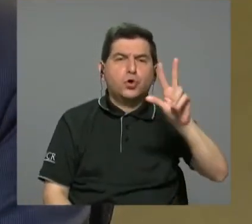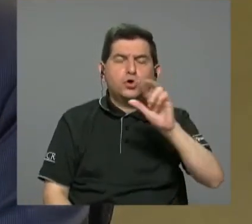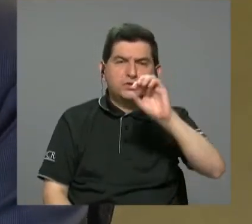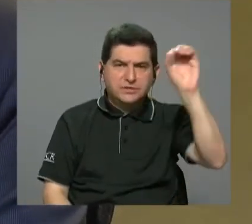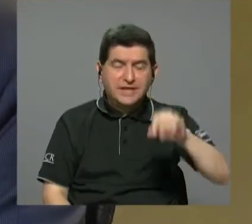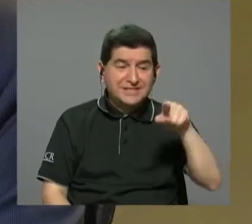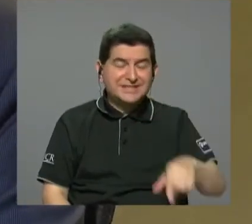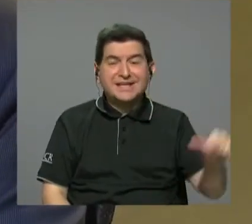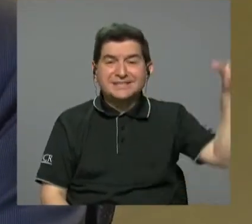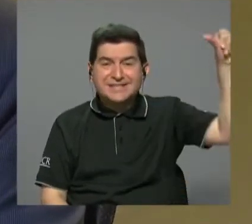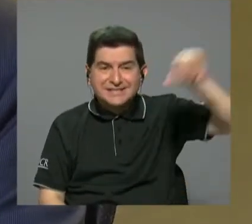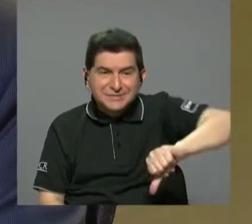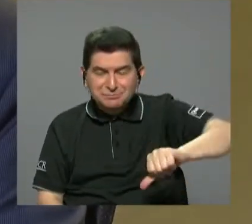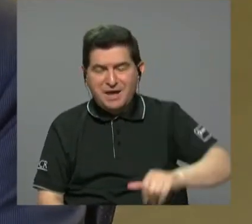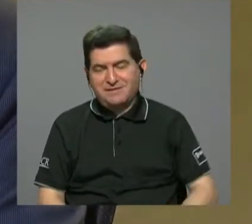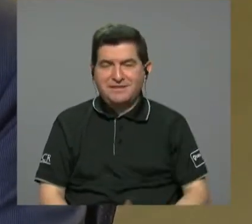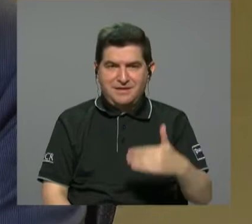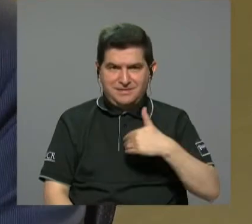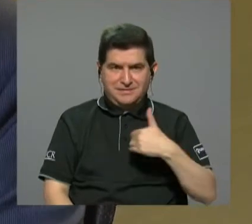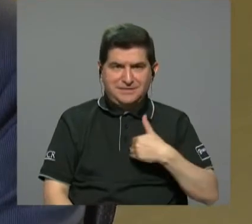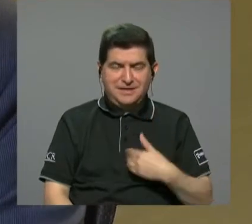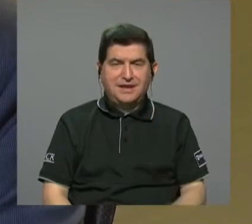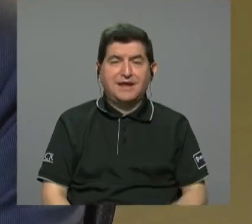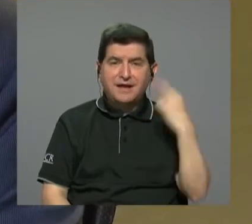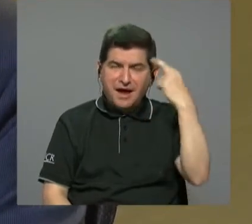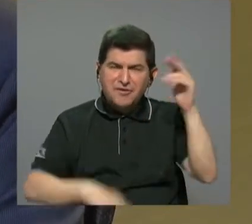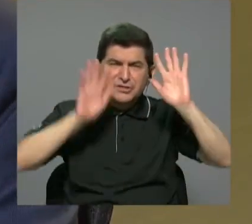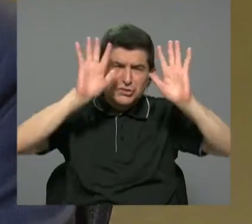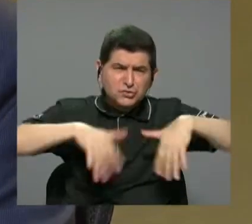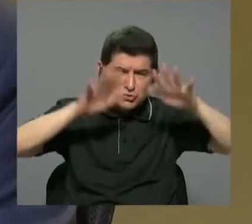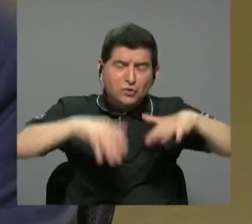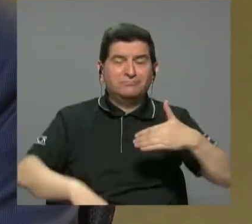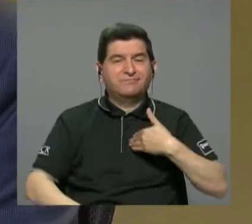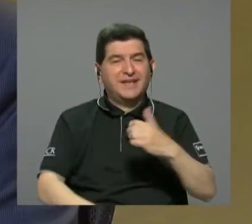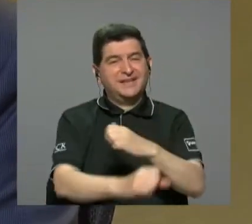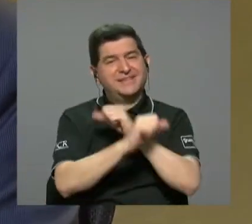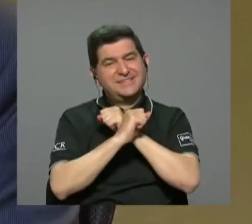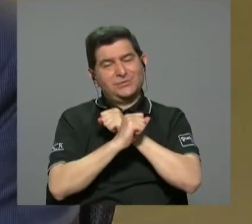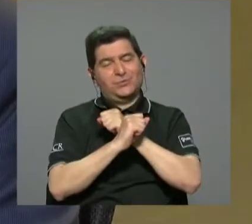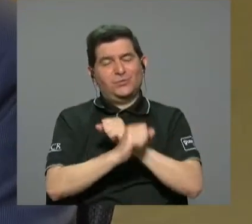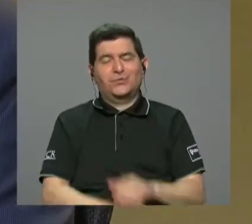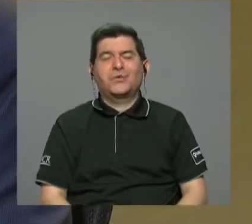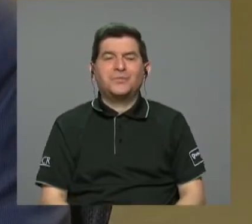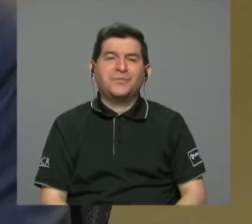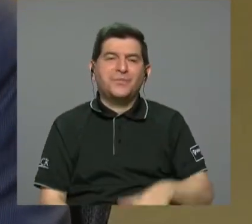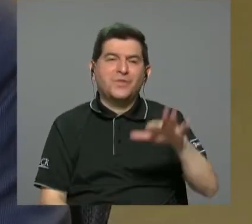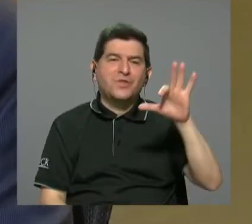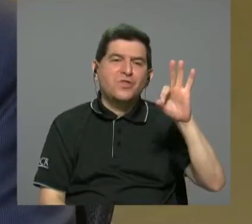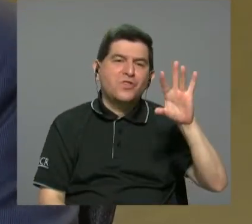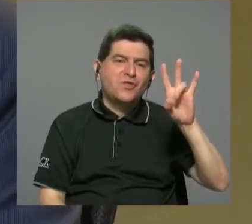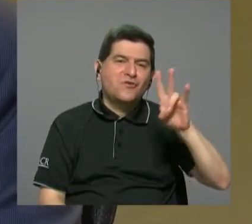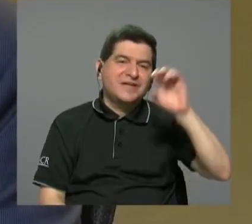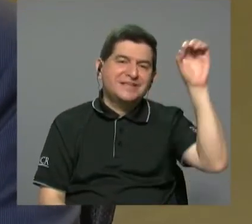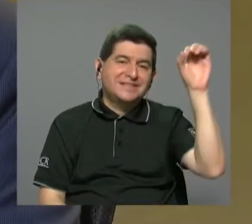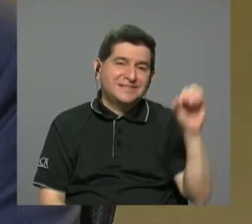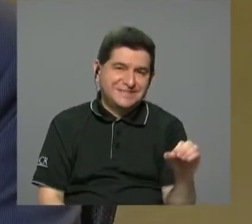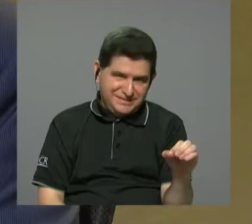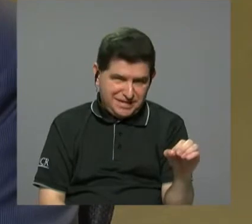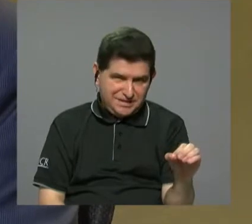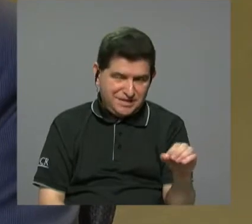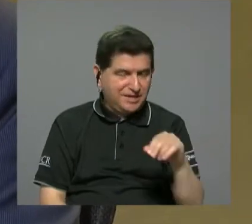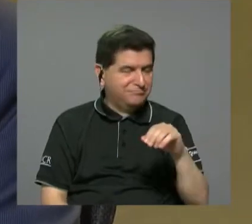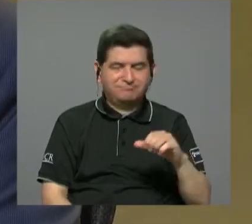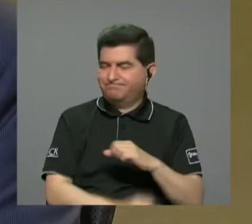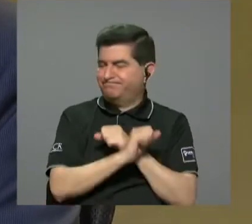esas pérdidas que vamos a ver con estas aguas está asegurada. El 97% no